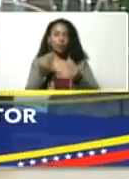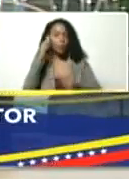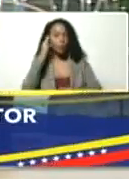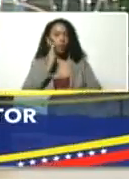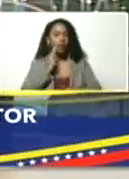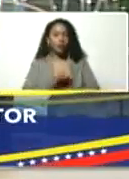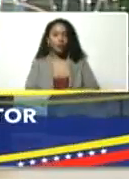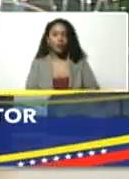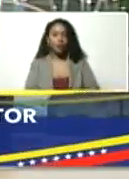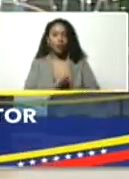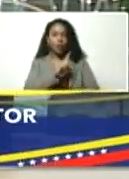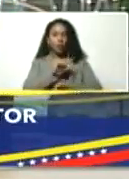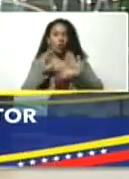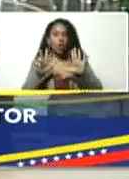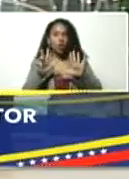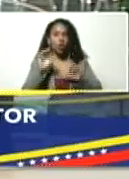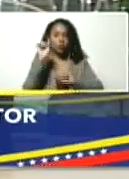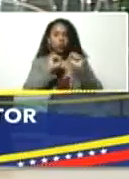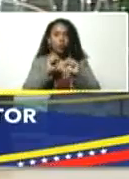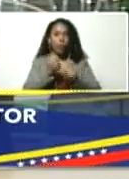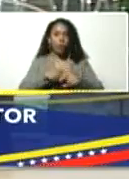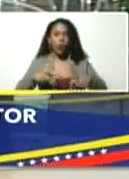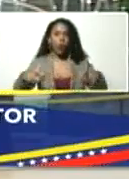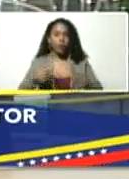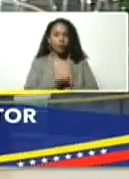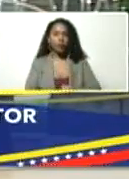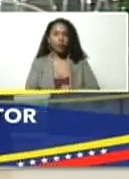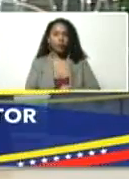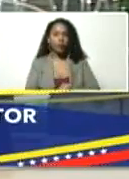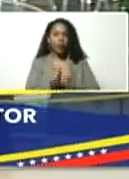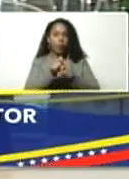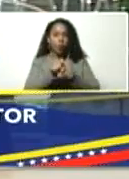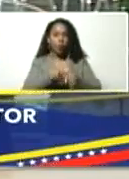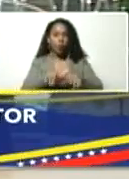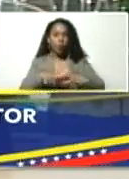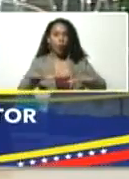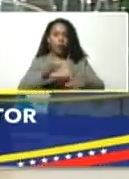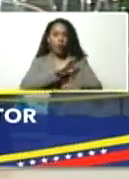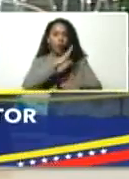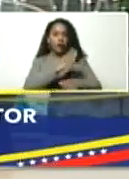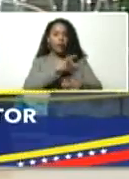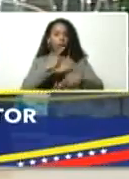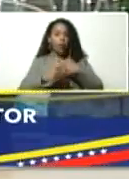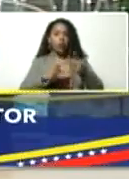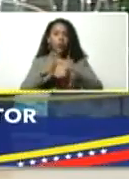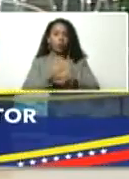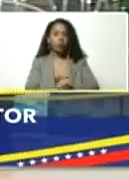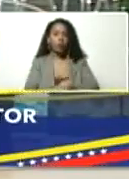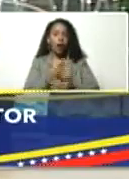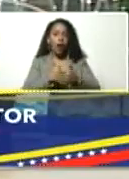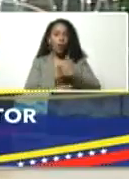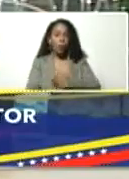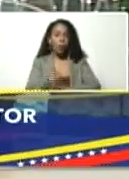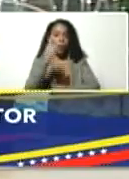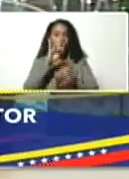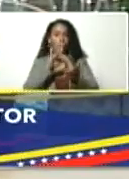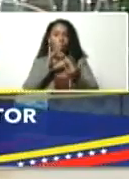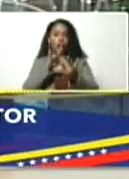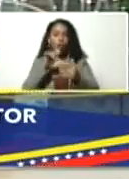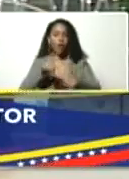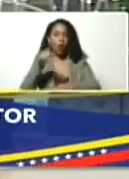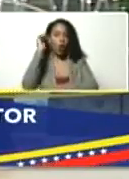bolivariana. 18 motores para el crecimiento, la expansión de las fuerzas productivas. Y vamos a hacer un primer pase en